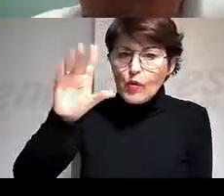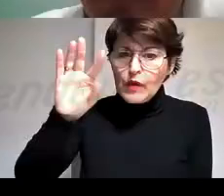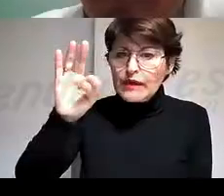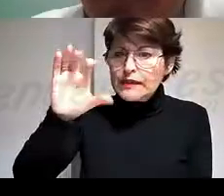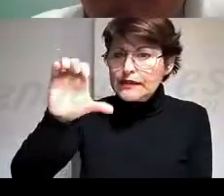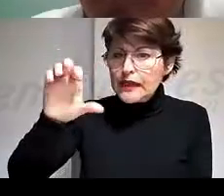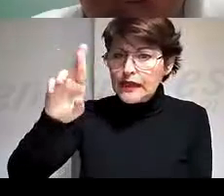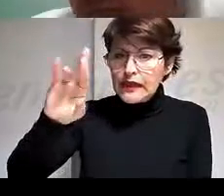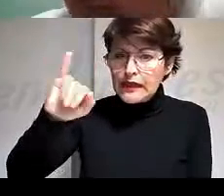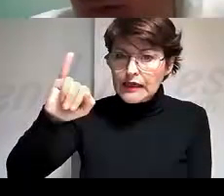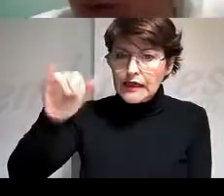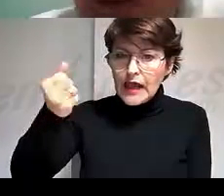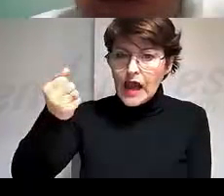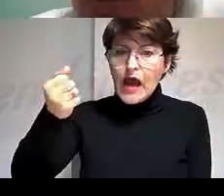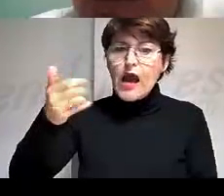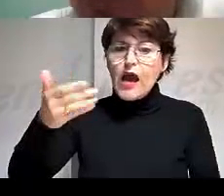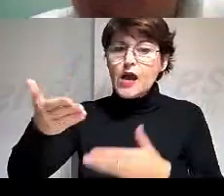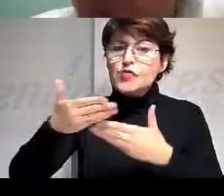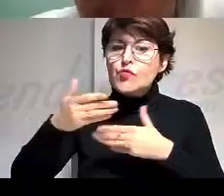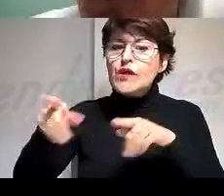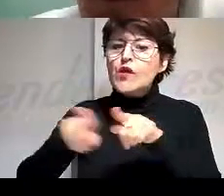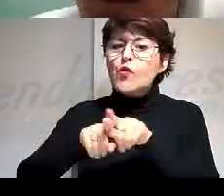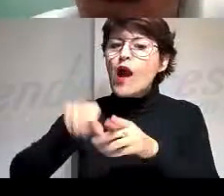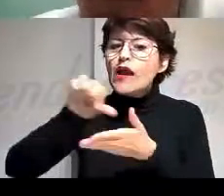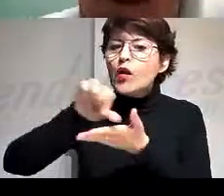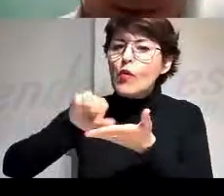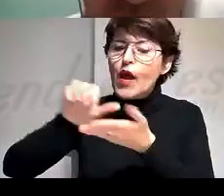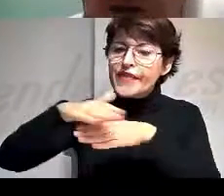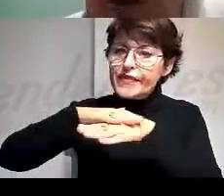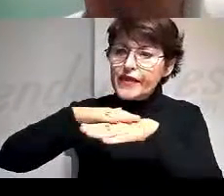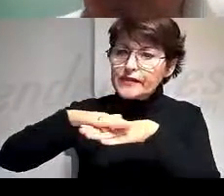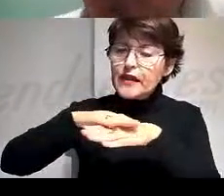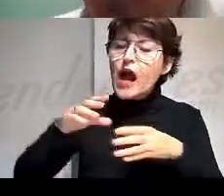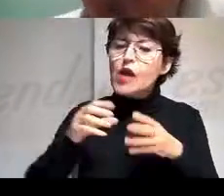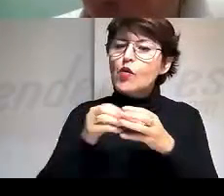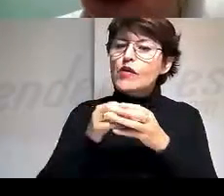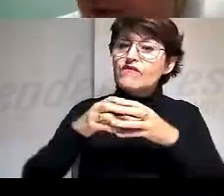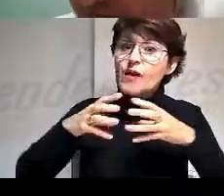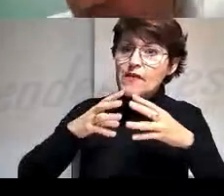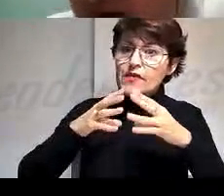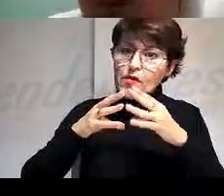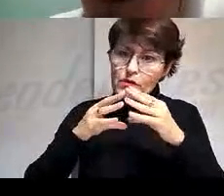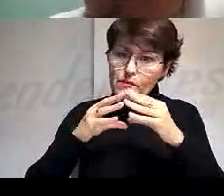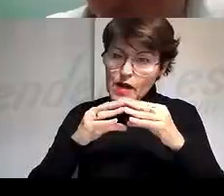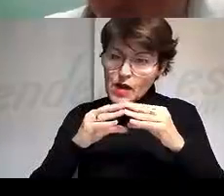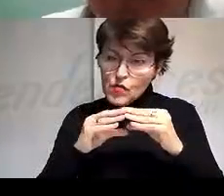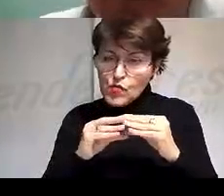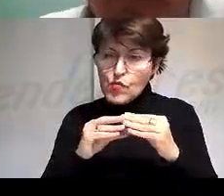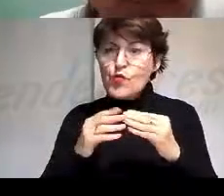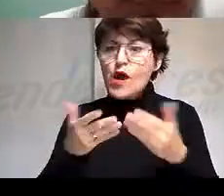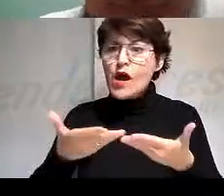esencial, se puede utilizar perfectamente en procesos inflamatorios, en procesos de